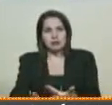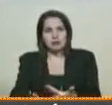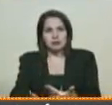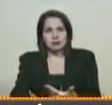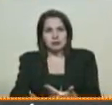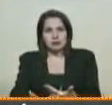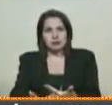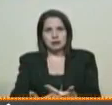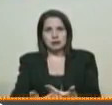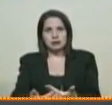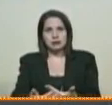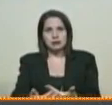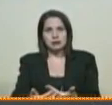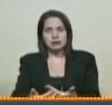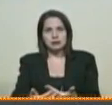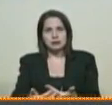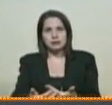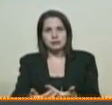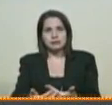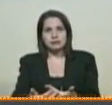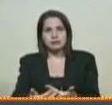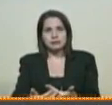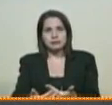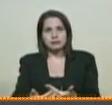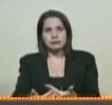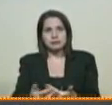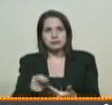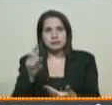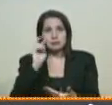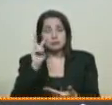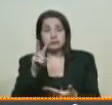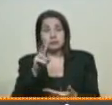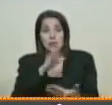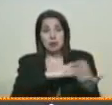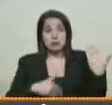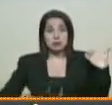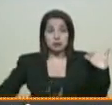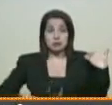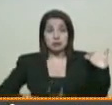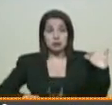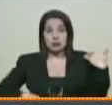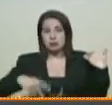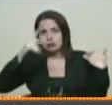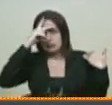Nosotros vamos a tener, fíjense, si me puede ayudar por favor el vicepresidente ejecutivo,